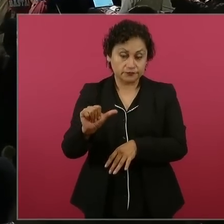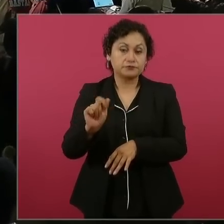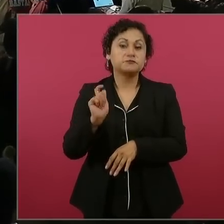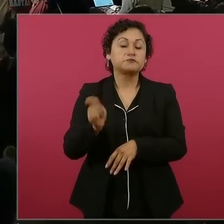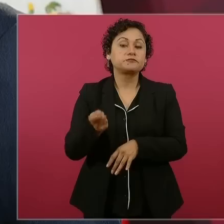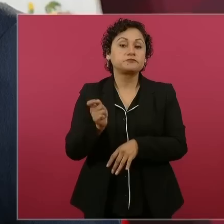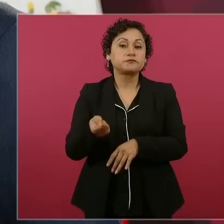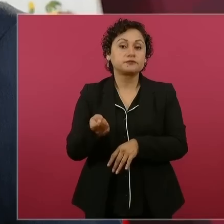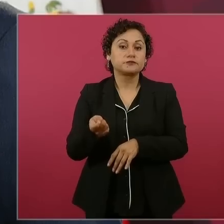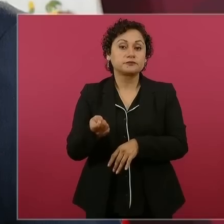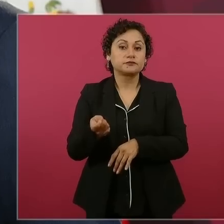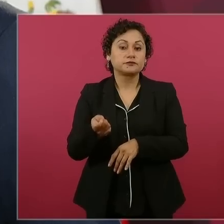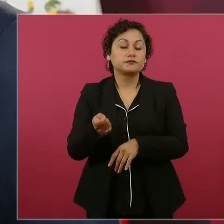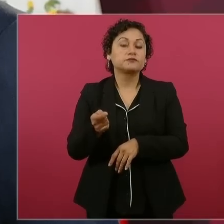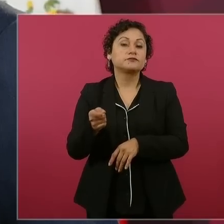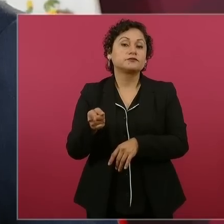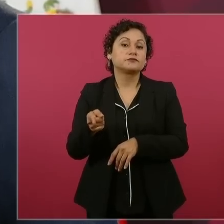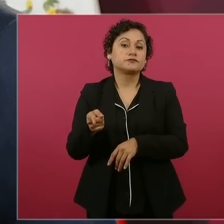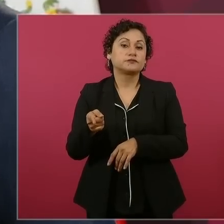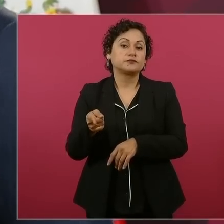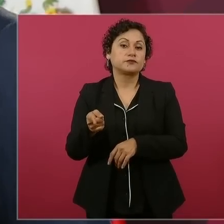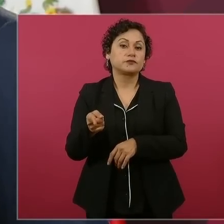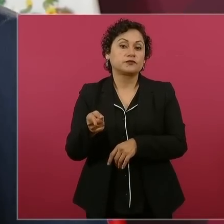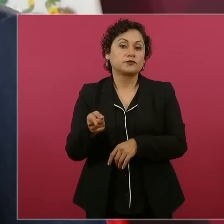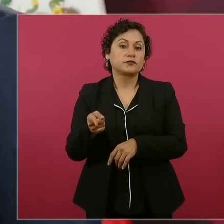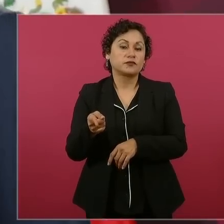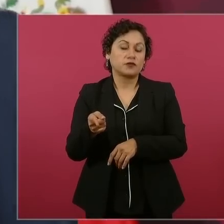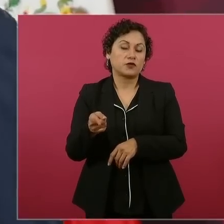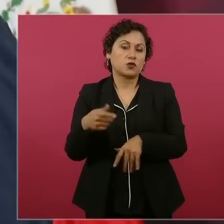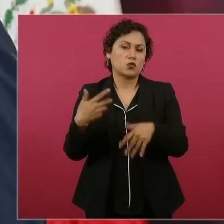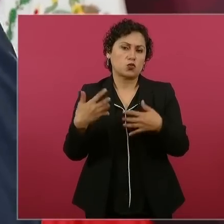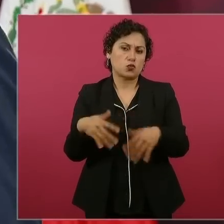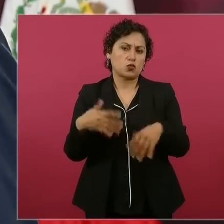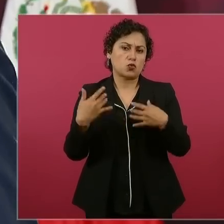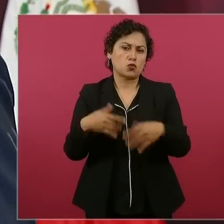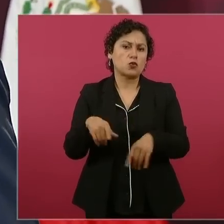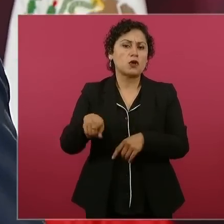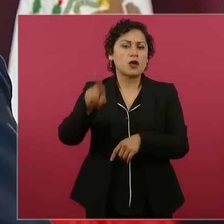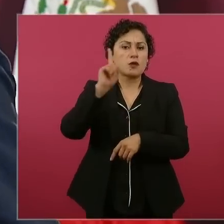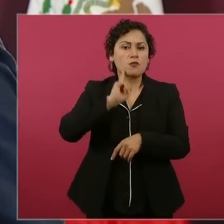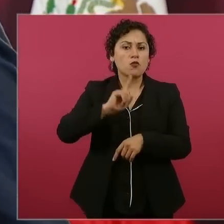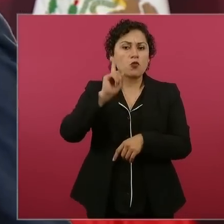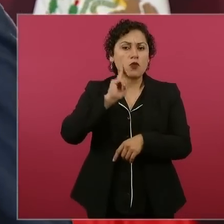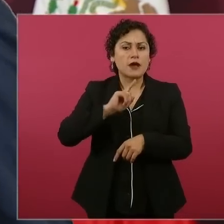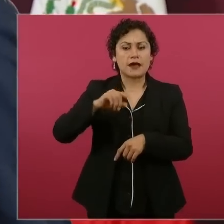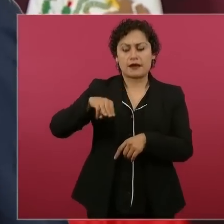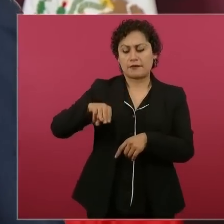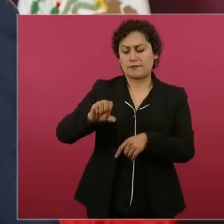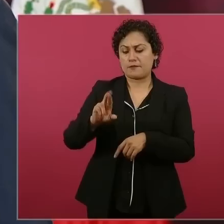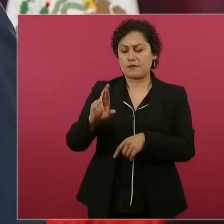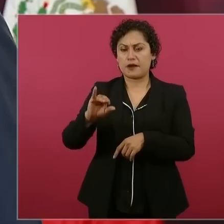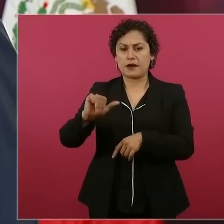pues dejó todo su conocimiento María Sabina,